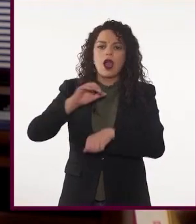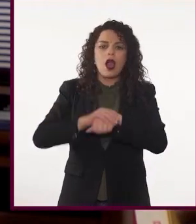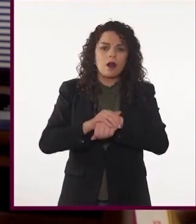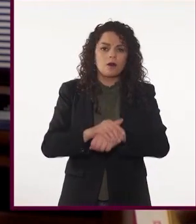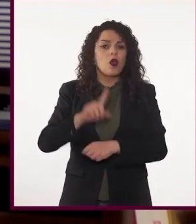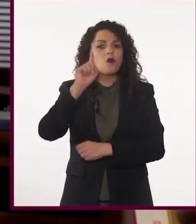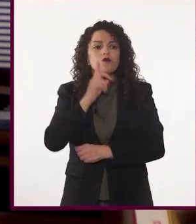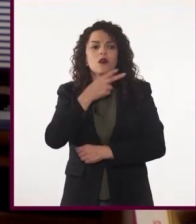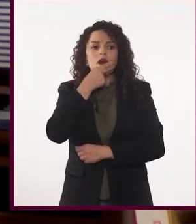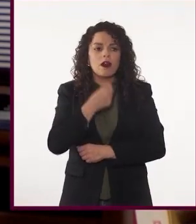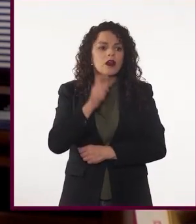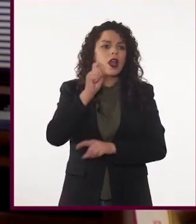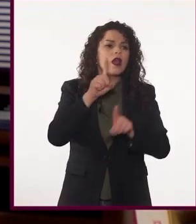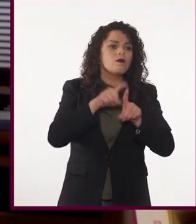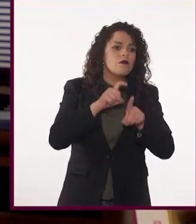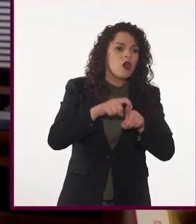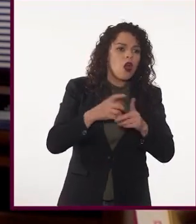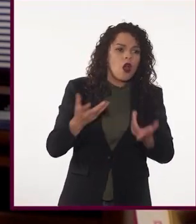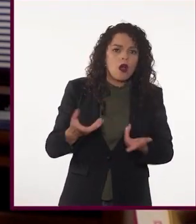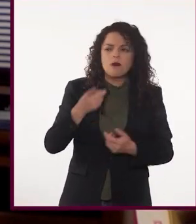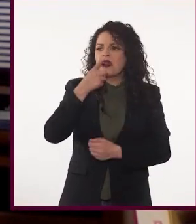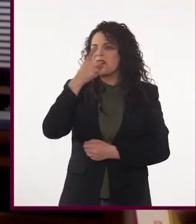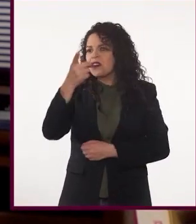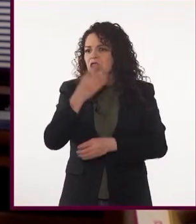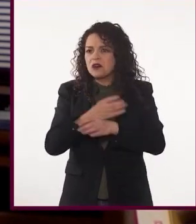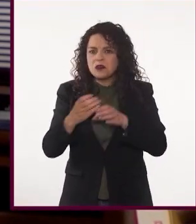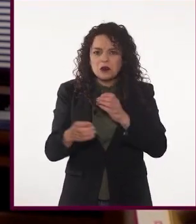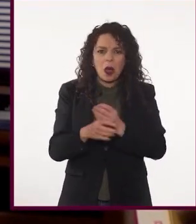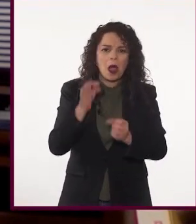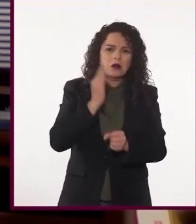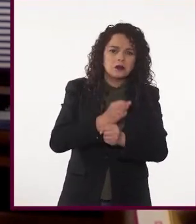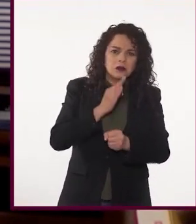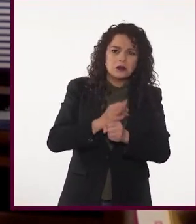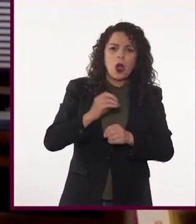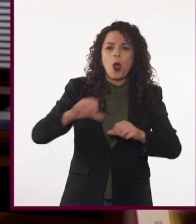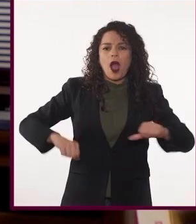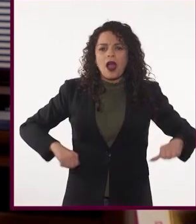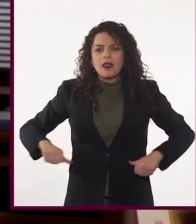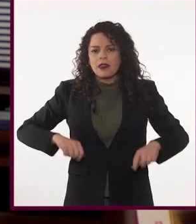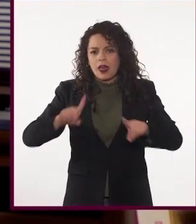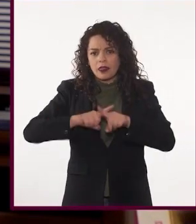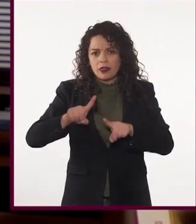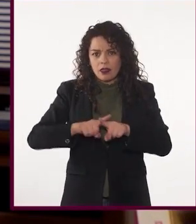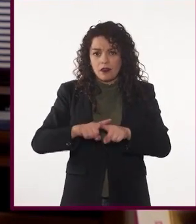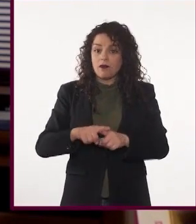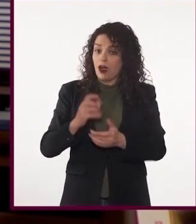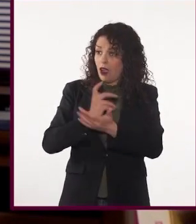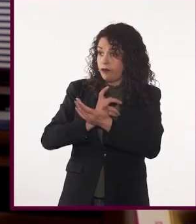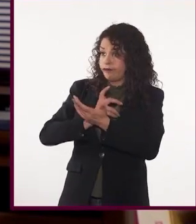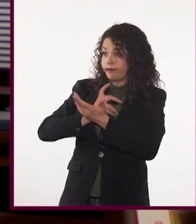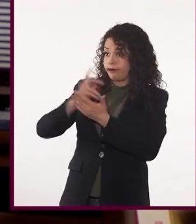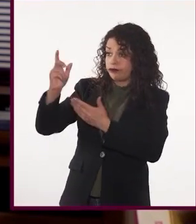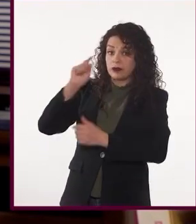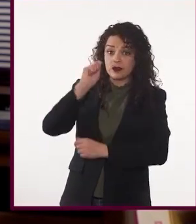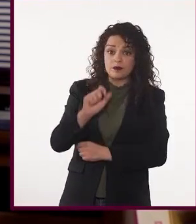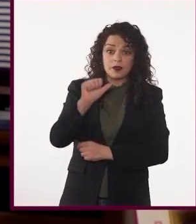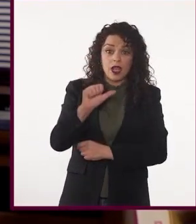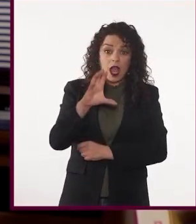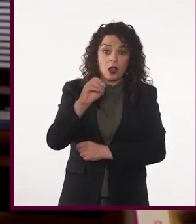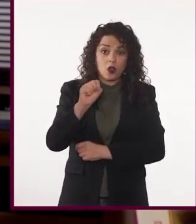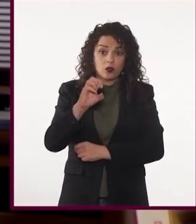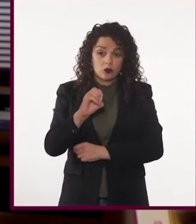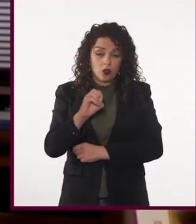bromas, piropos, insinuaciones, dichos, acciones. No es exagerado decir que conductas de acoso y